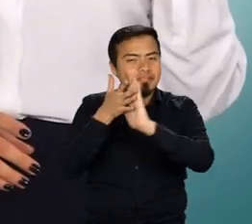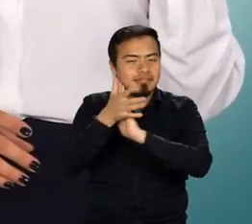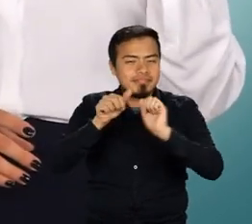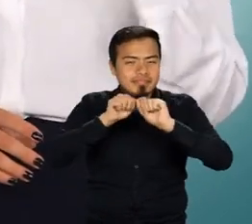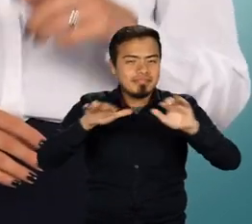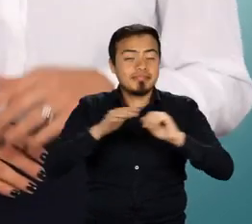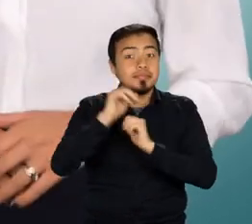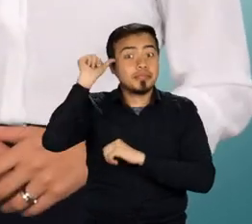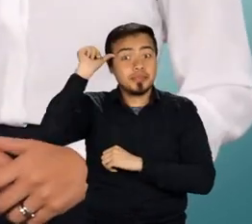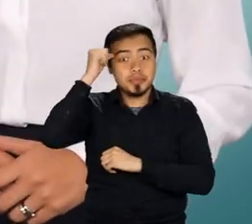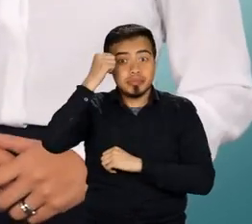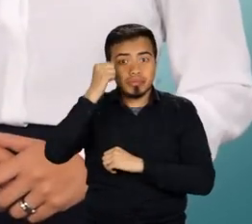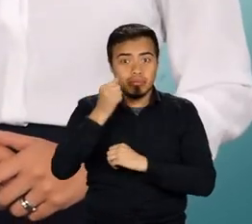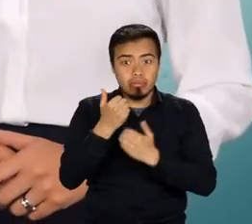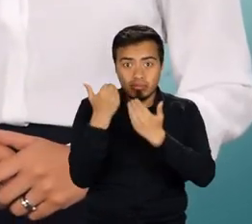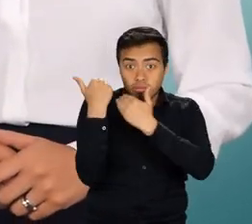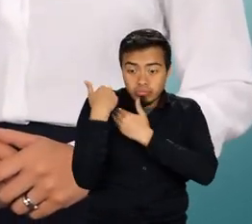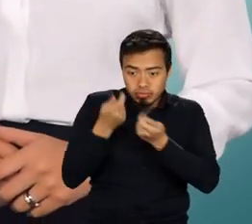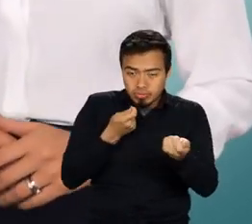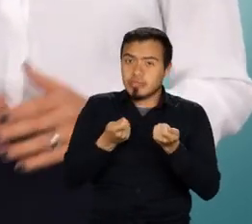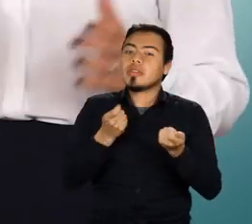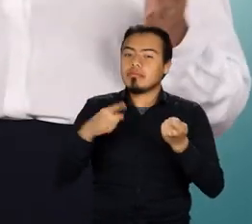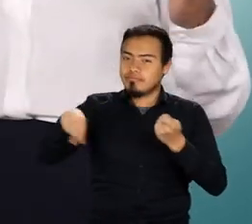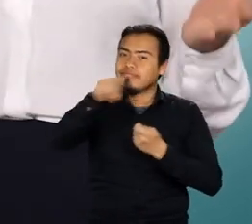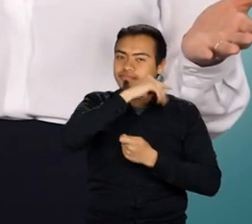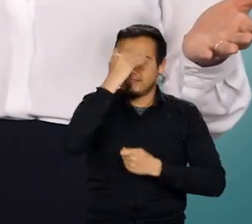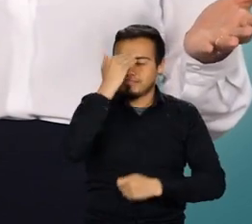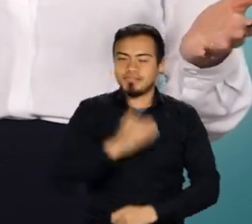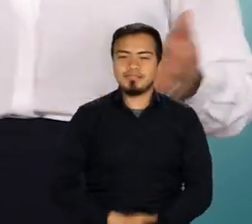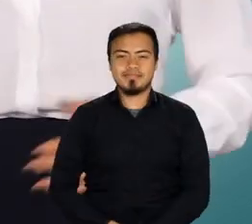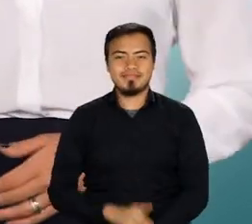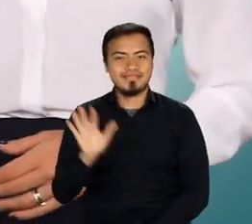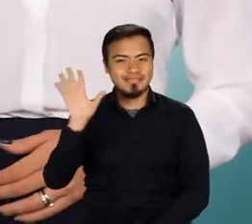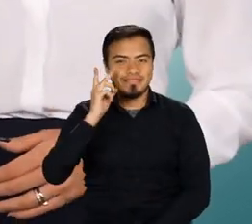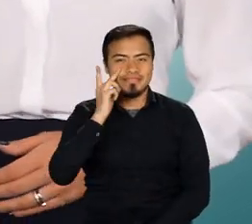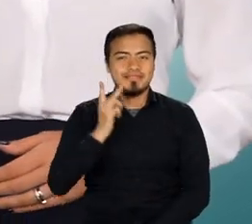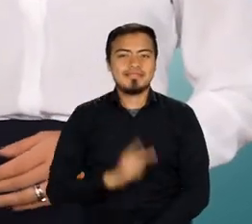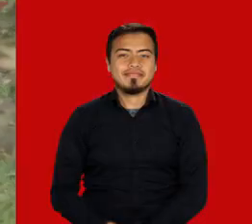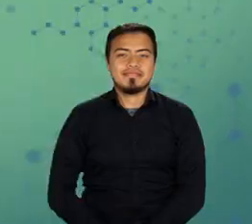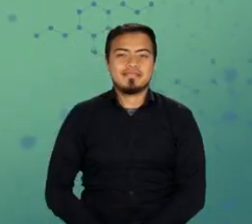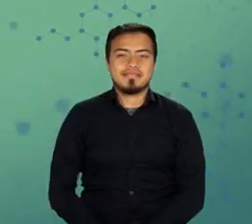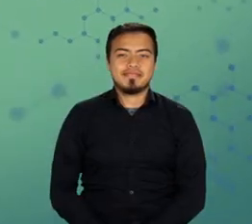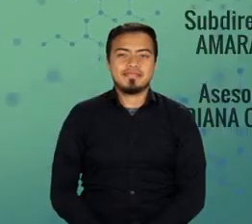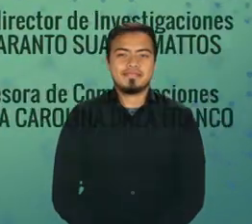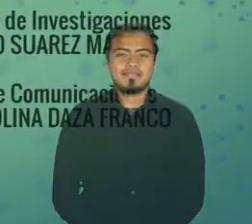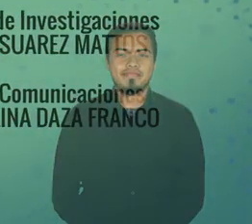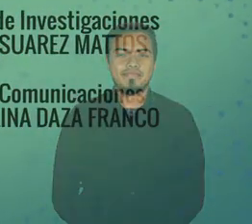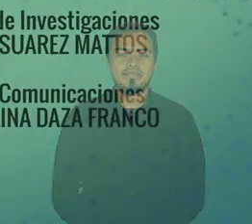recuerden que el control del cáncer es una tarea de todos. Hasta pronto.